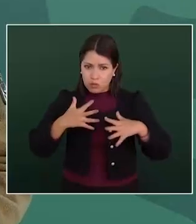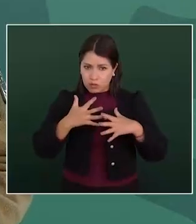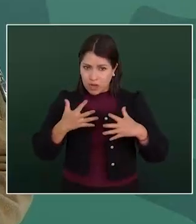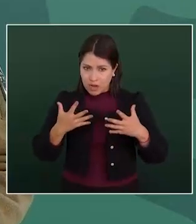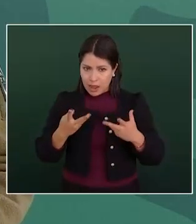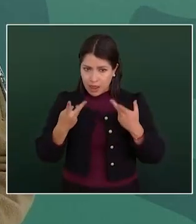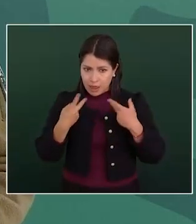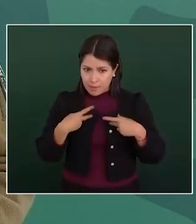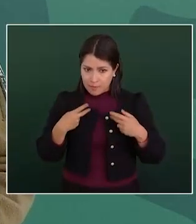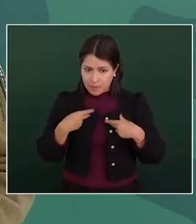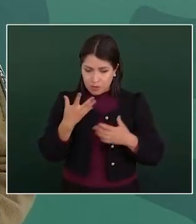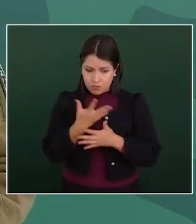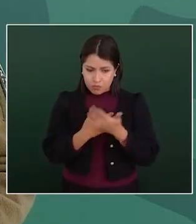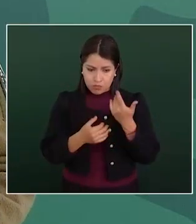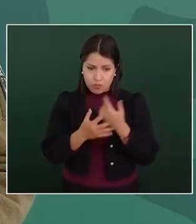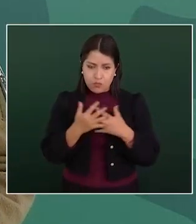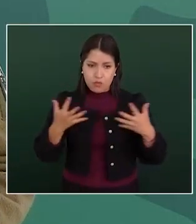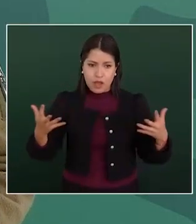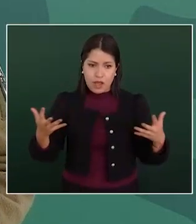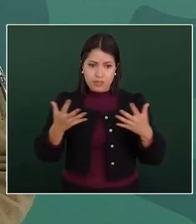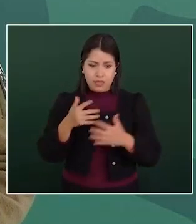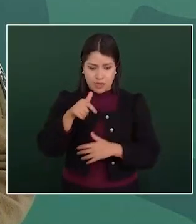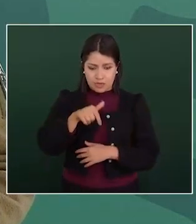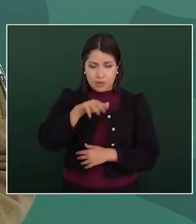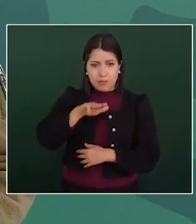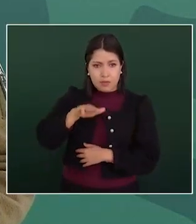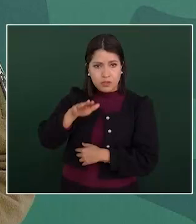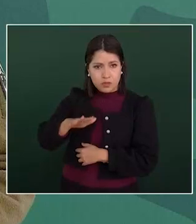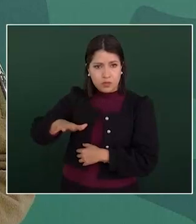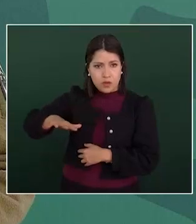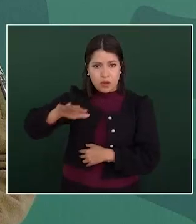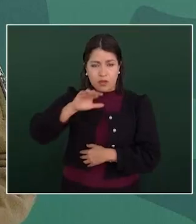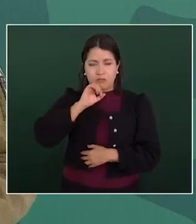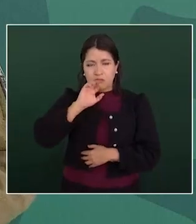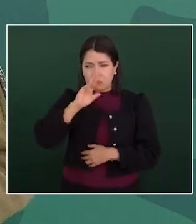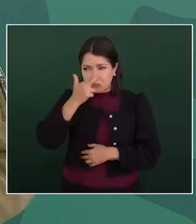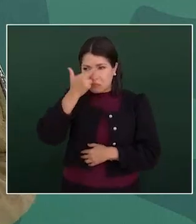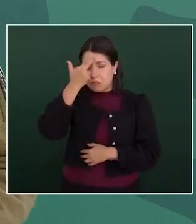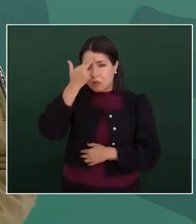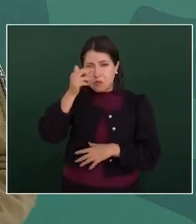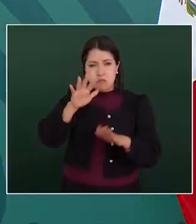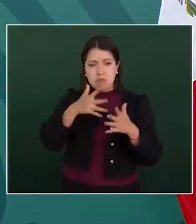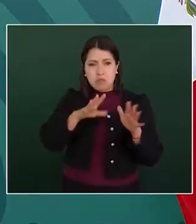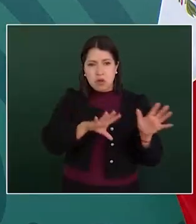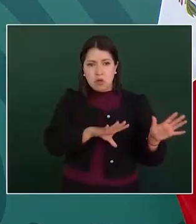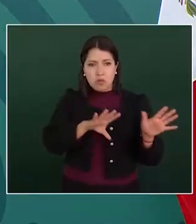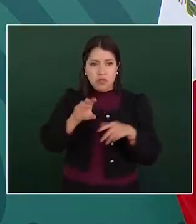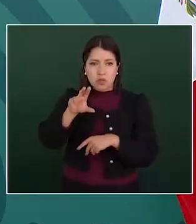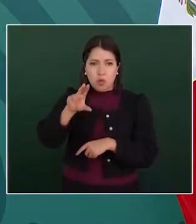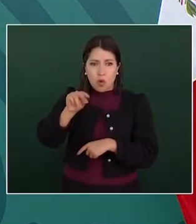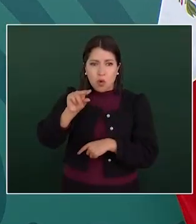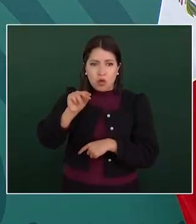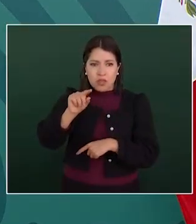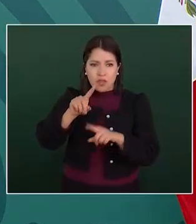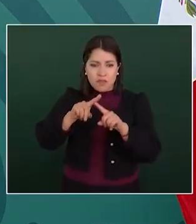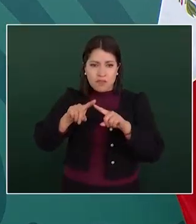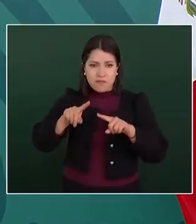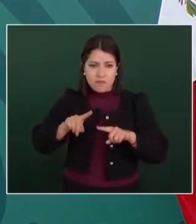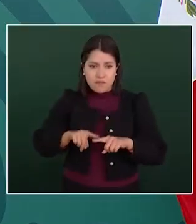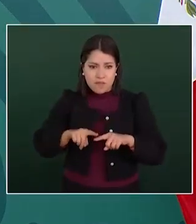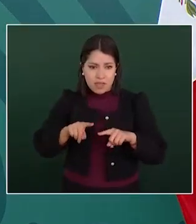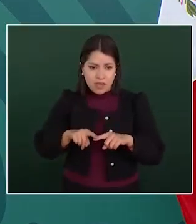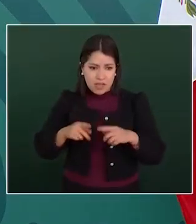improvisados, también aquí en el estado, si mal no recuerdo, como 980 artefactos